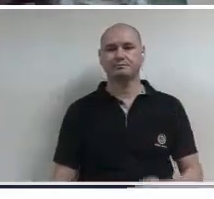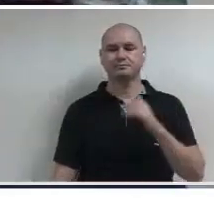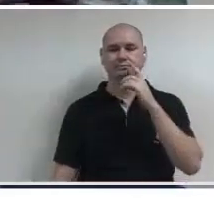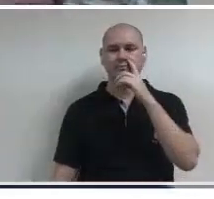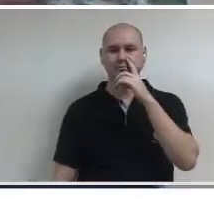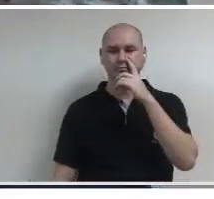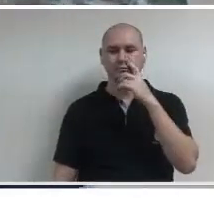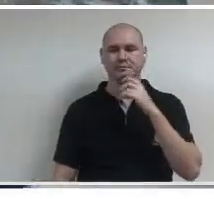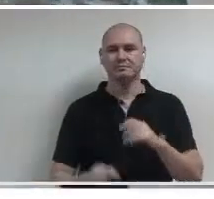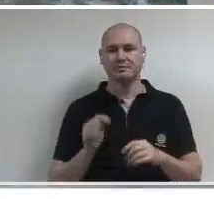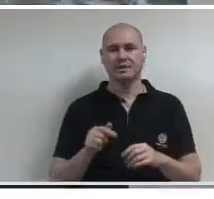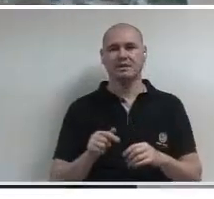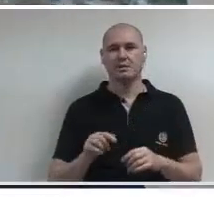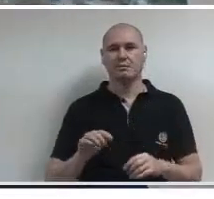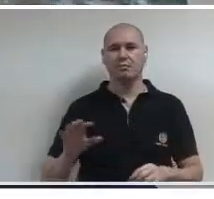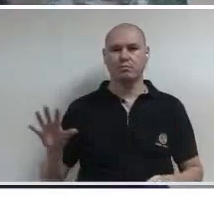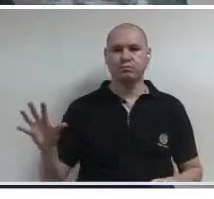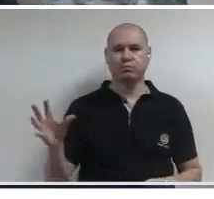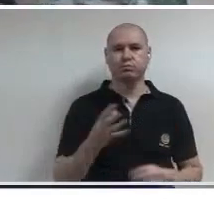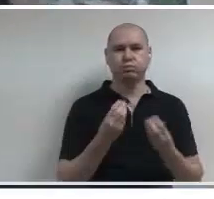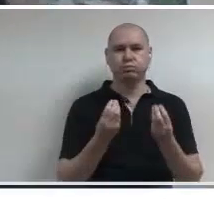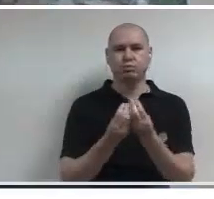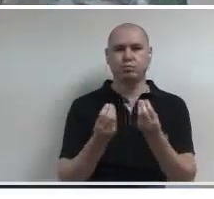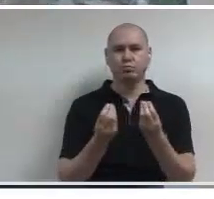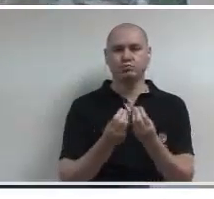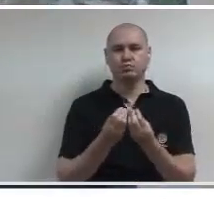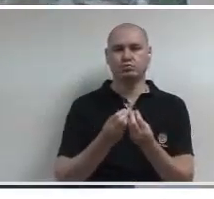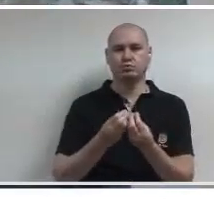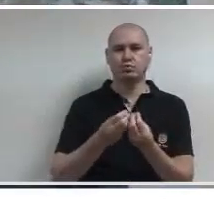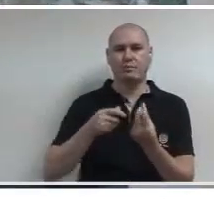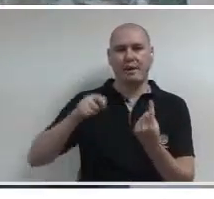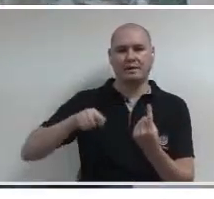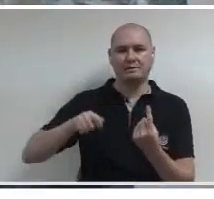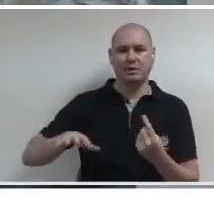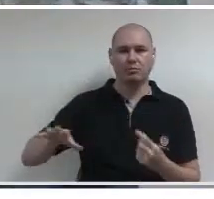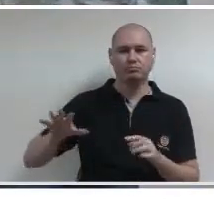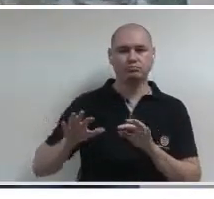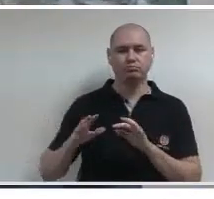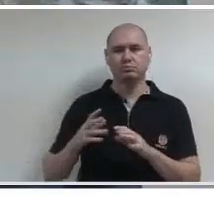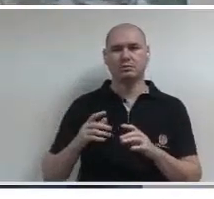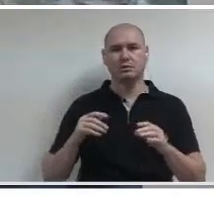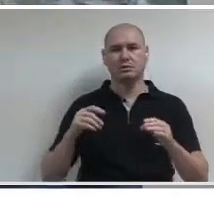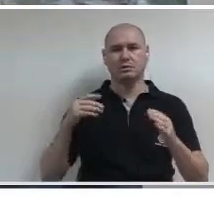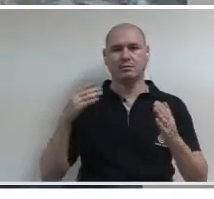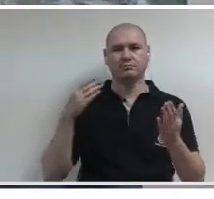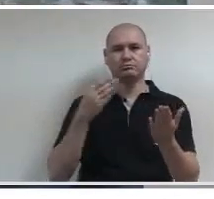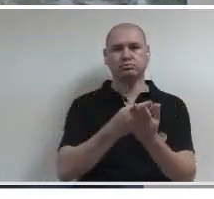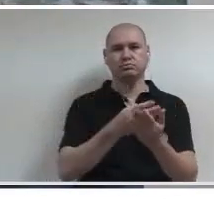278/12. Upe ahí nape magistrado fuera contra la ley de enjuiciamiento de Guava.